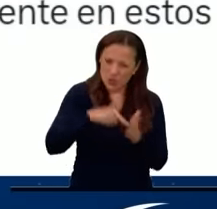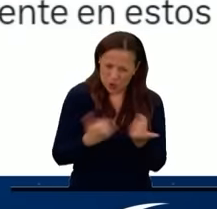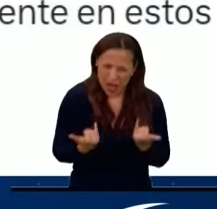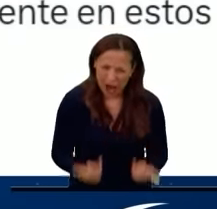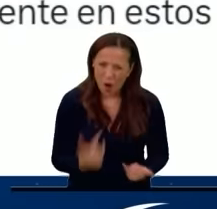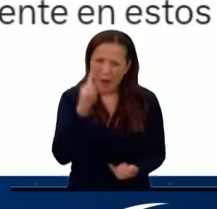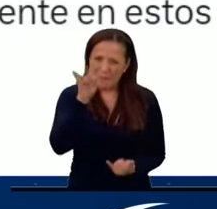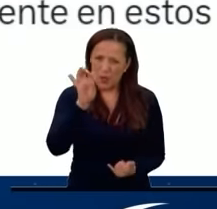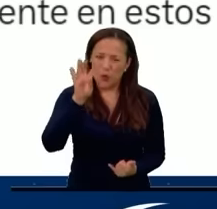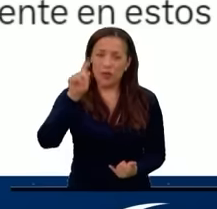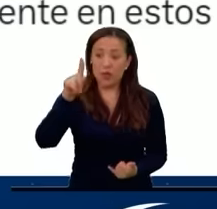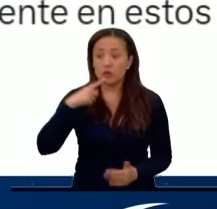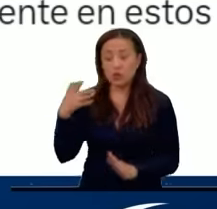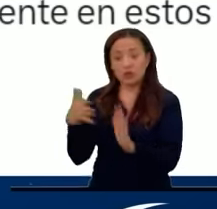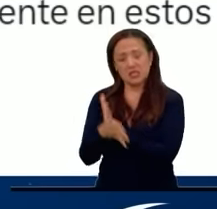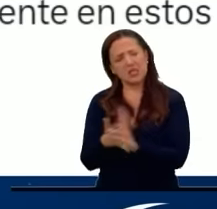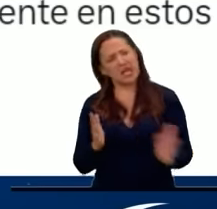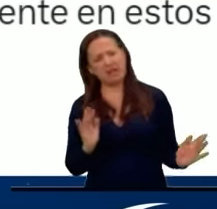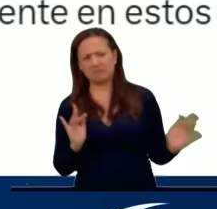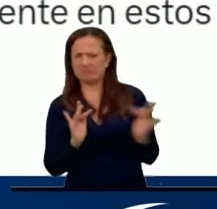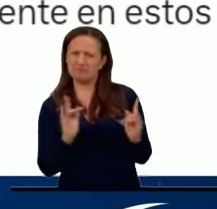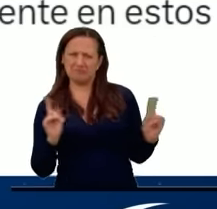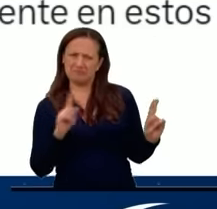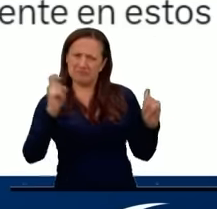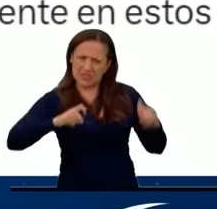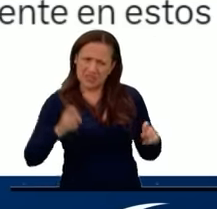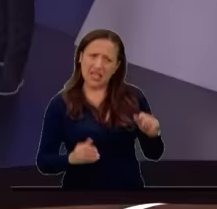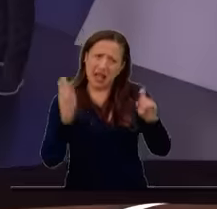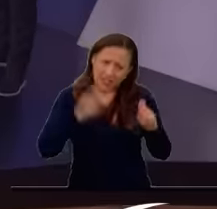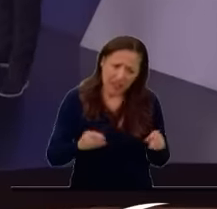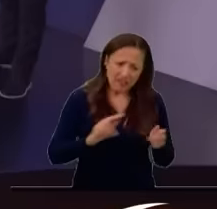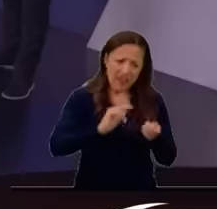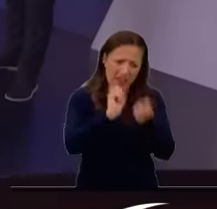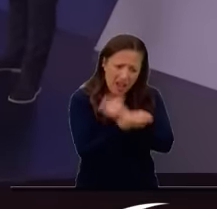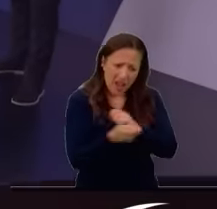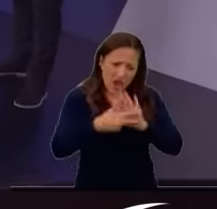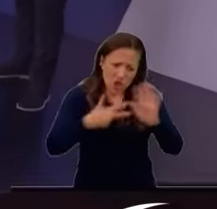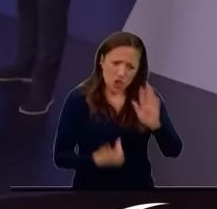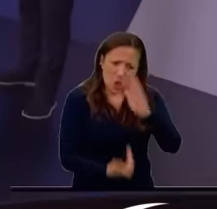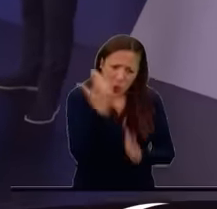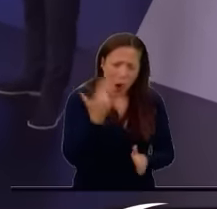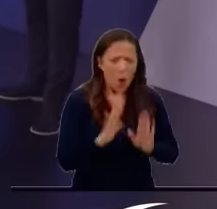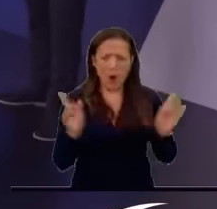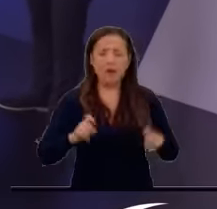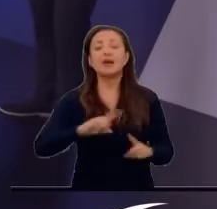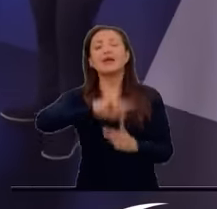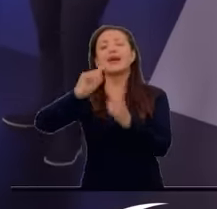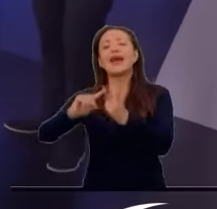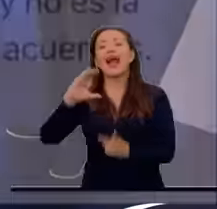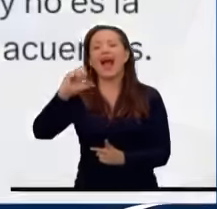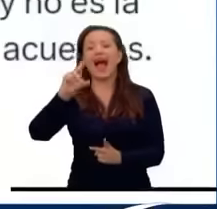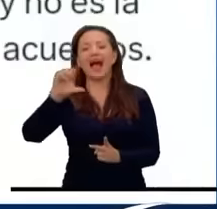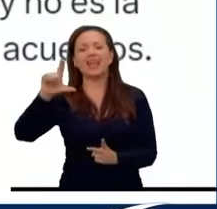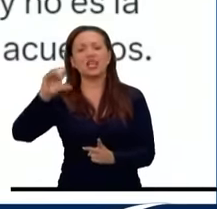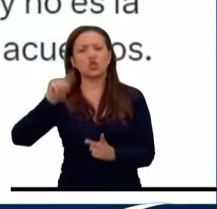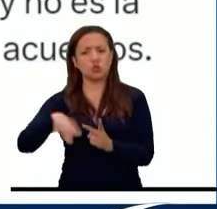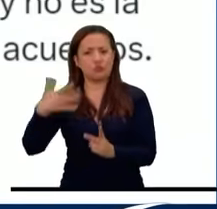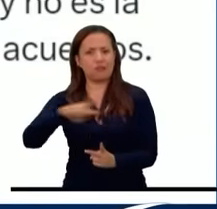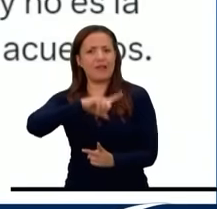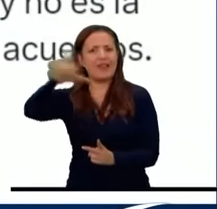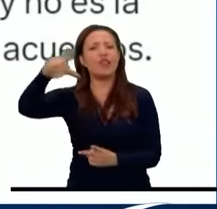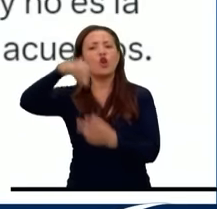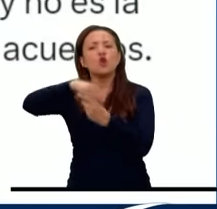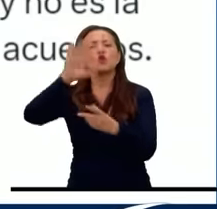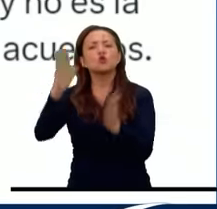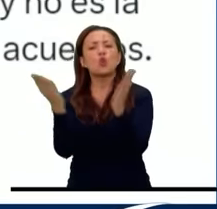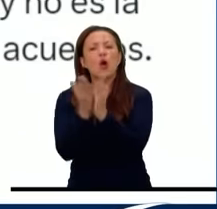una nueva Asamblea Nacional Constituyente en estos momentos. También Fernando Carrillo se pronunció, uno de los principales líderes del movimiento estudiantil